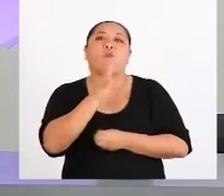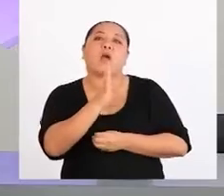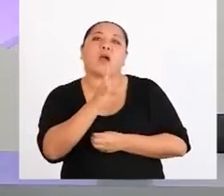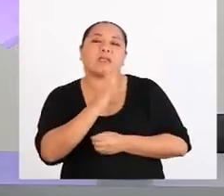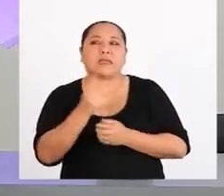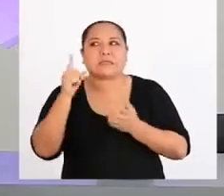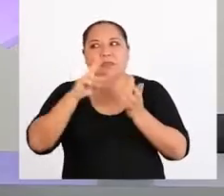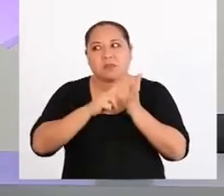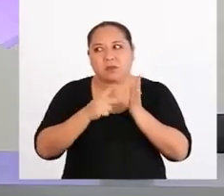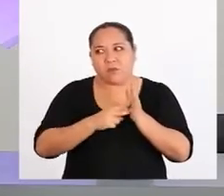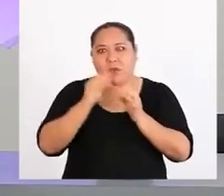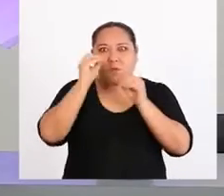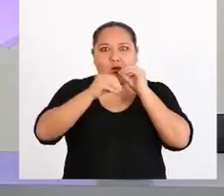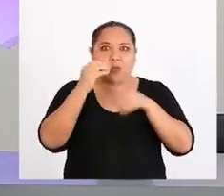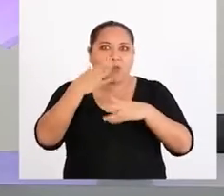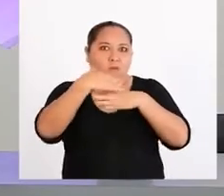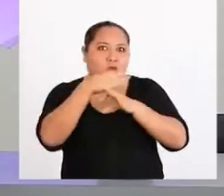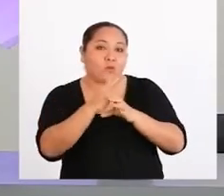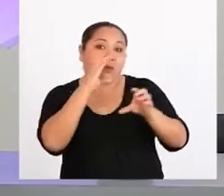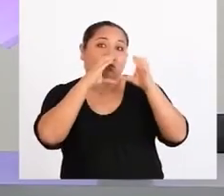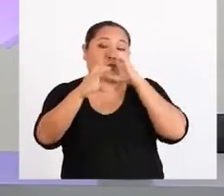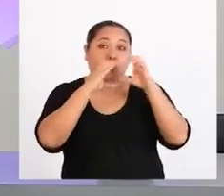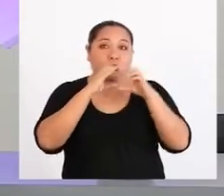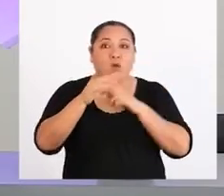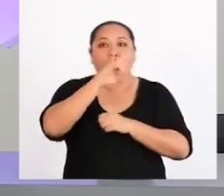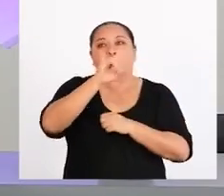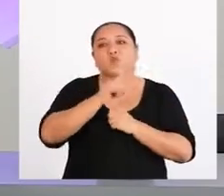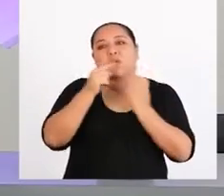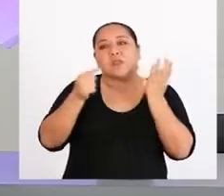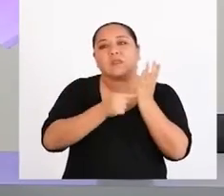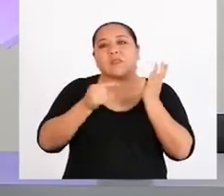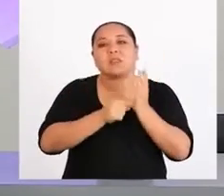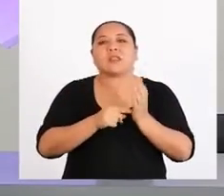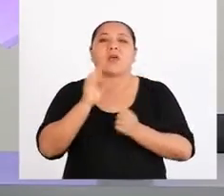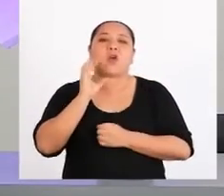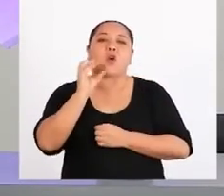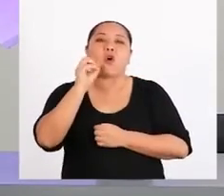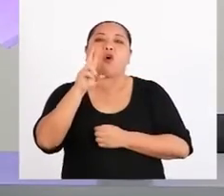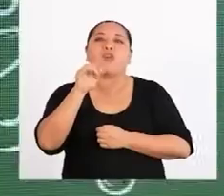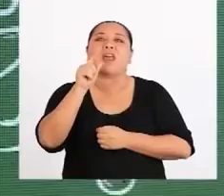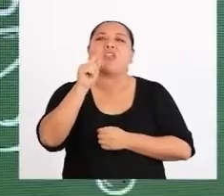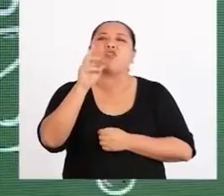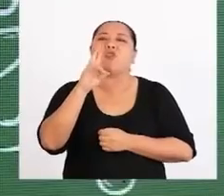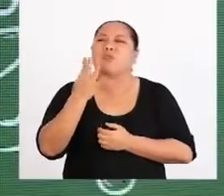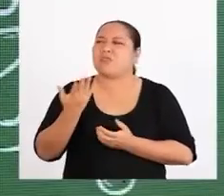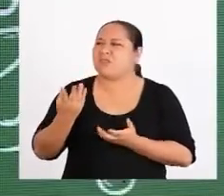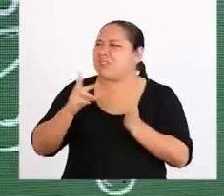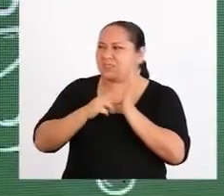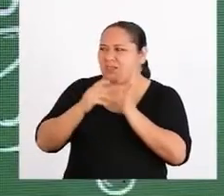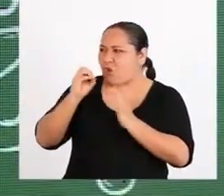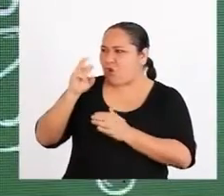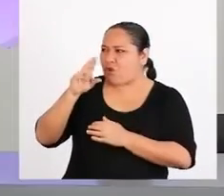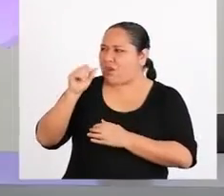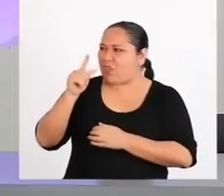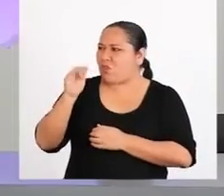hablar, es decir, aplicar estrategias de comunicación y utilizar la técnica de la oratoria. ¿Qué es la oratoria? La